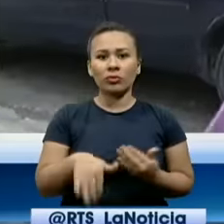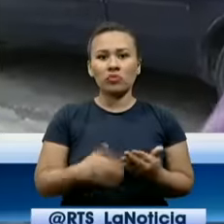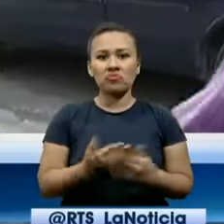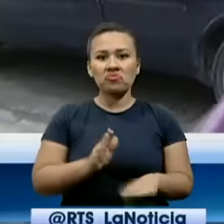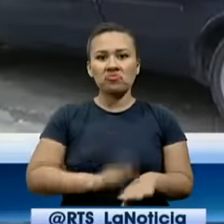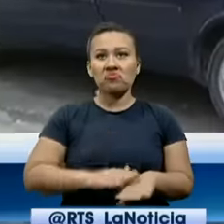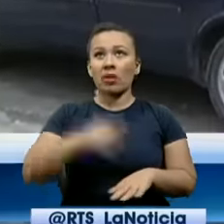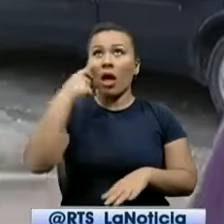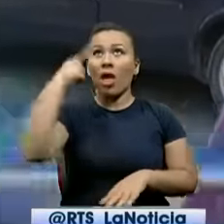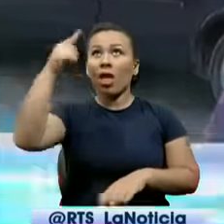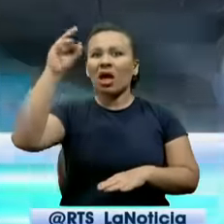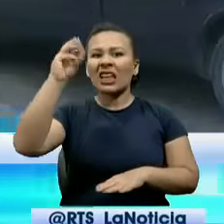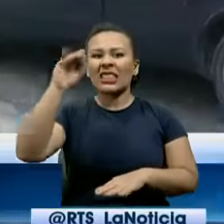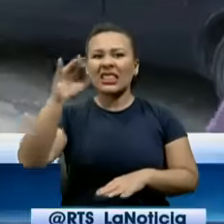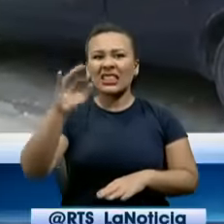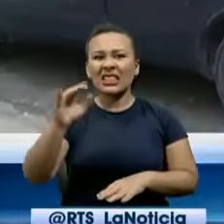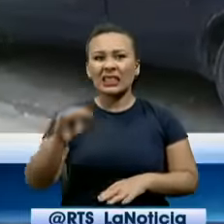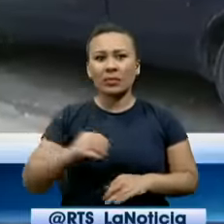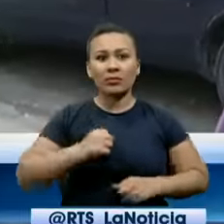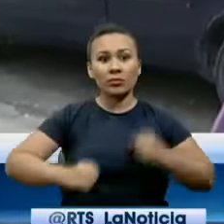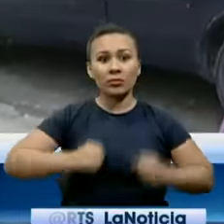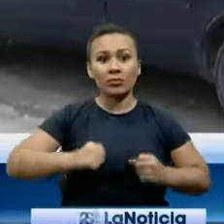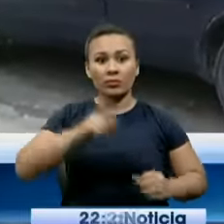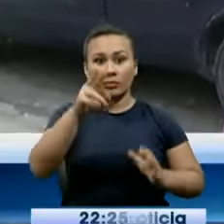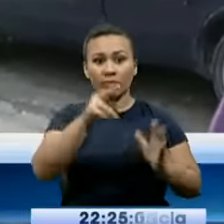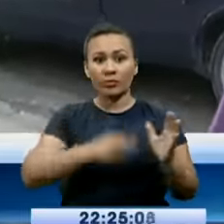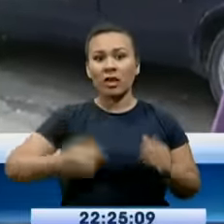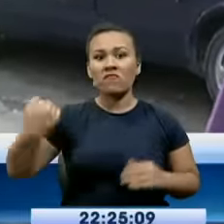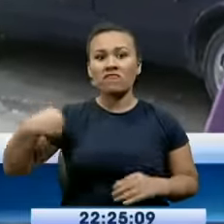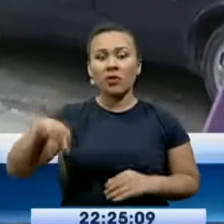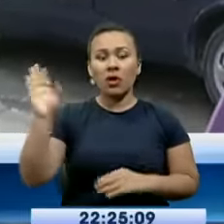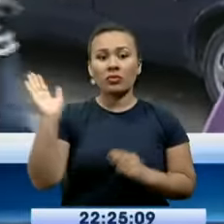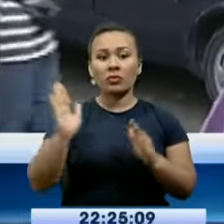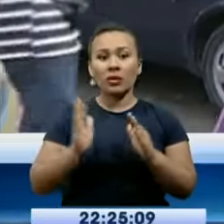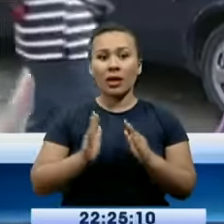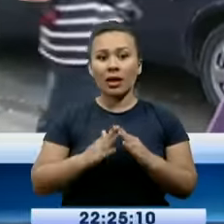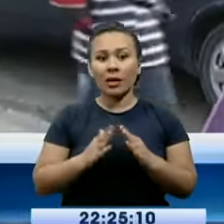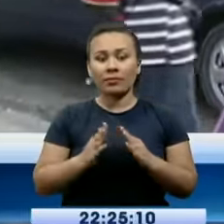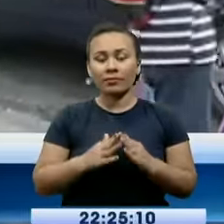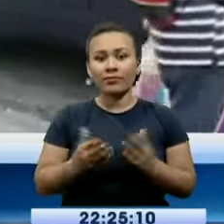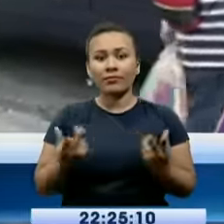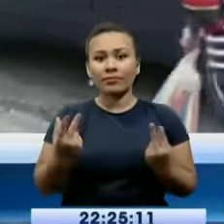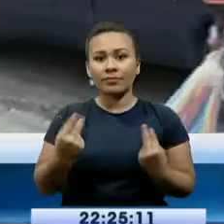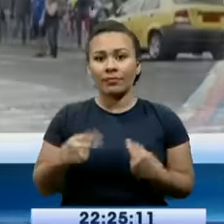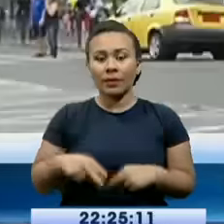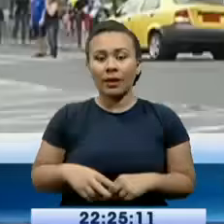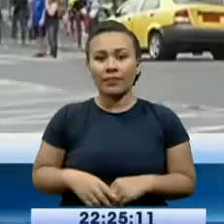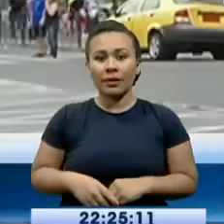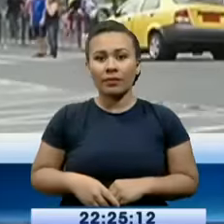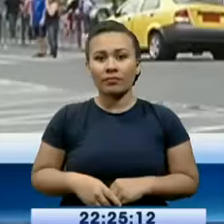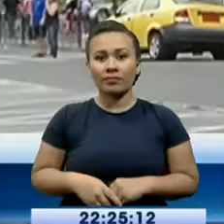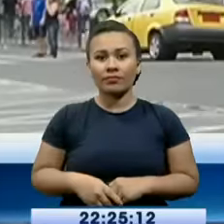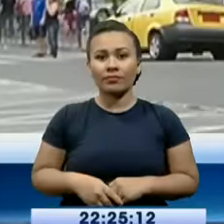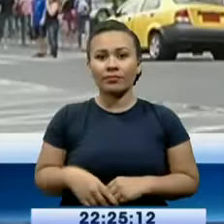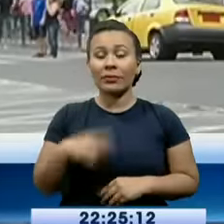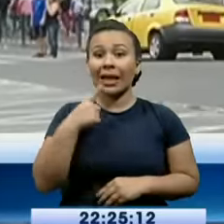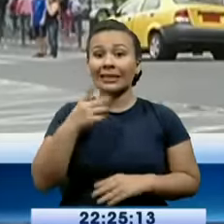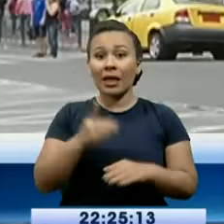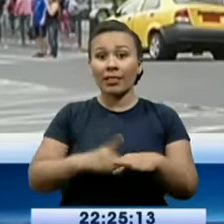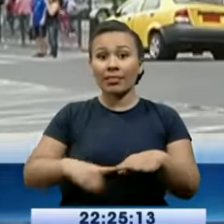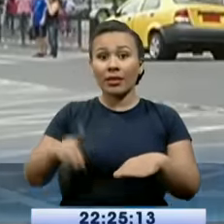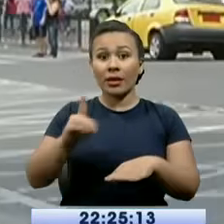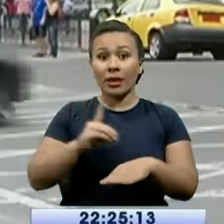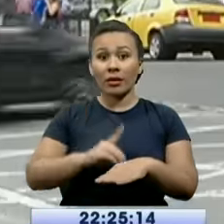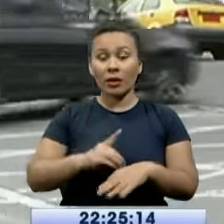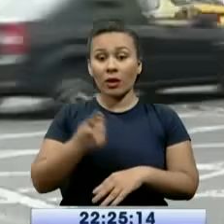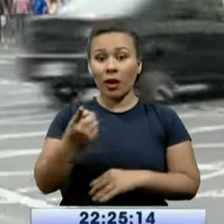y todos a correr aquí. Todos salieron a su casa y salían carreras para su casa y no tenían que llevarlo. Por su parte, la directora provincial del